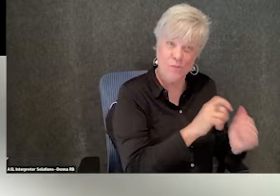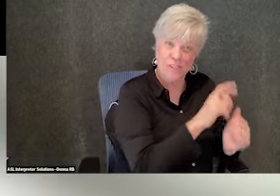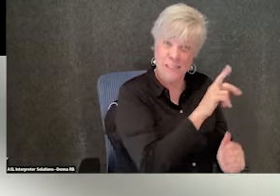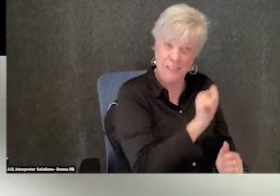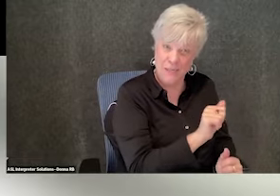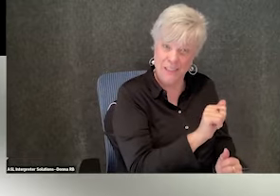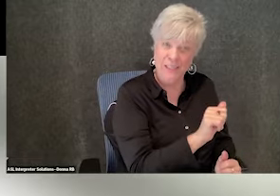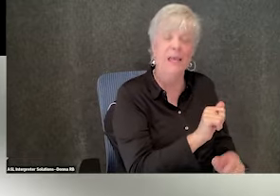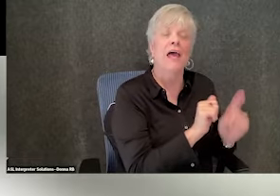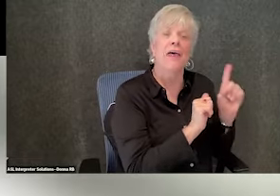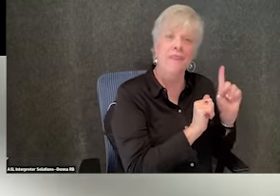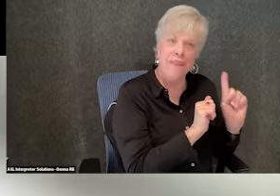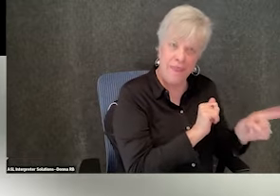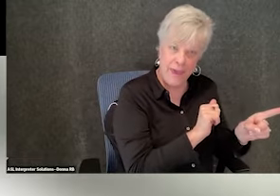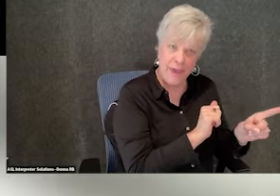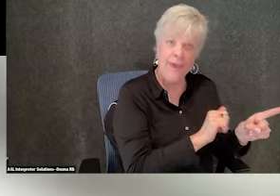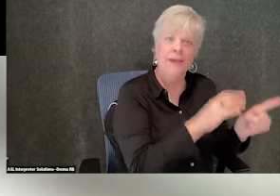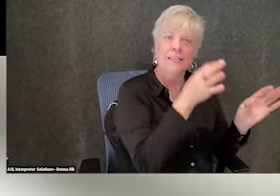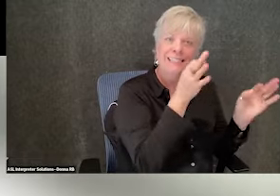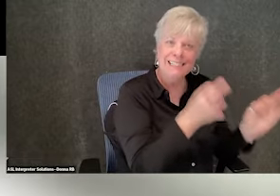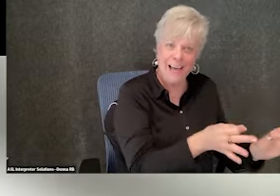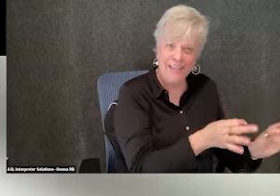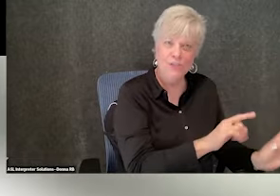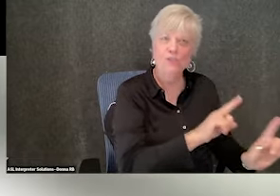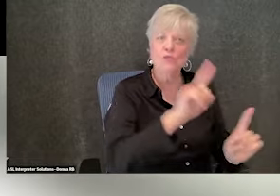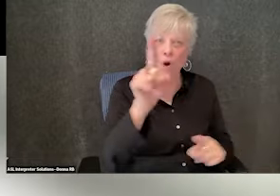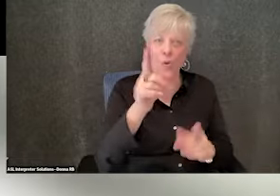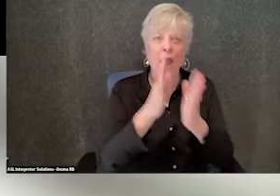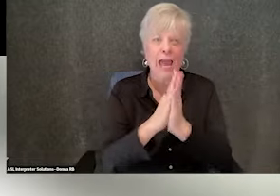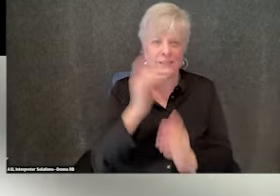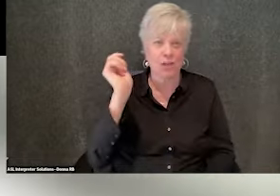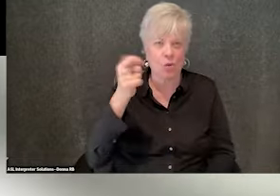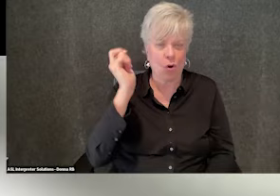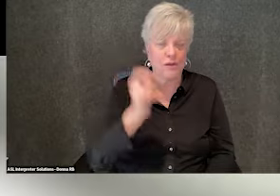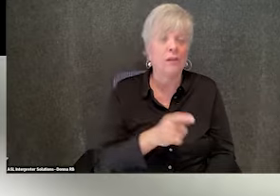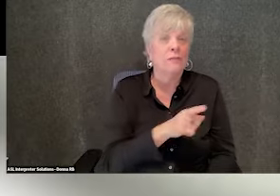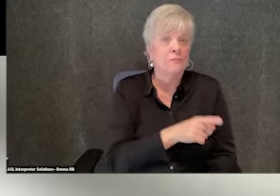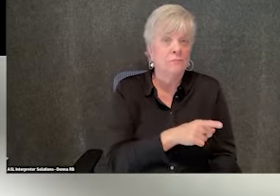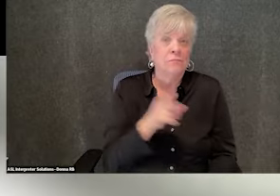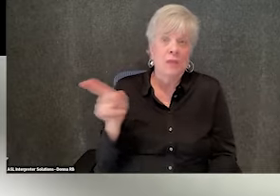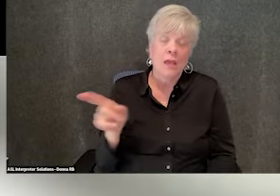decisiones por ellos, pero están escogiendo, pero la persona,